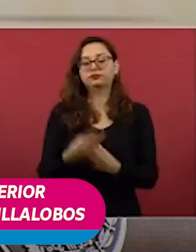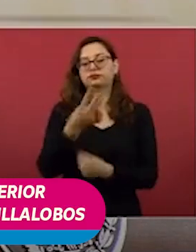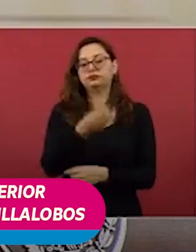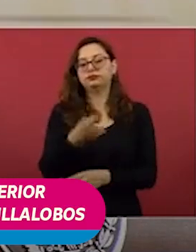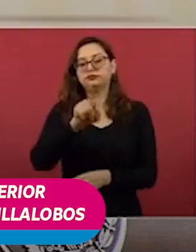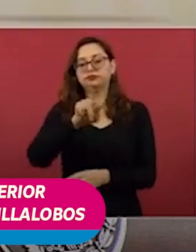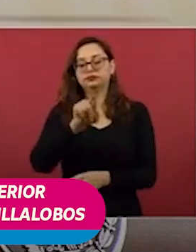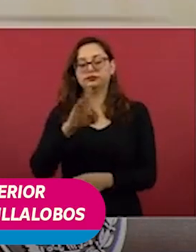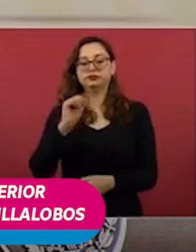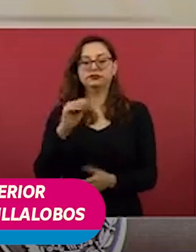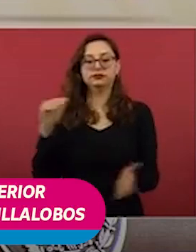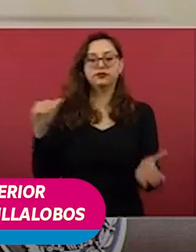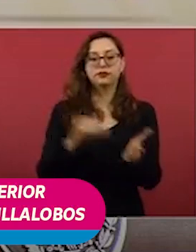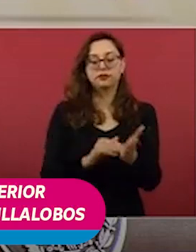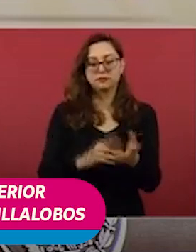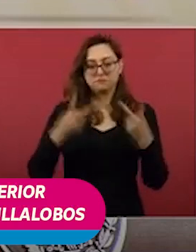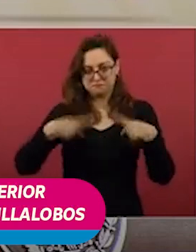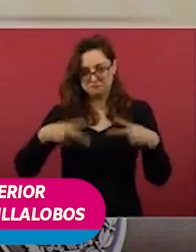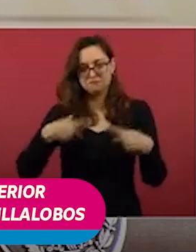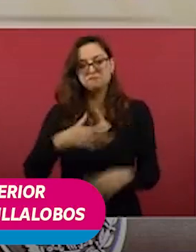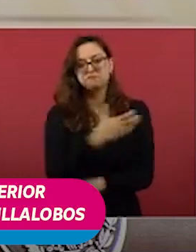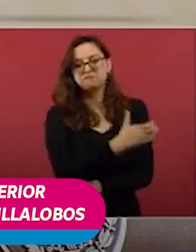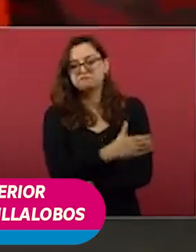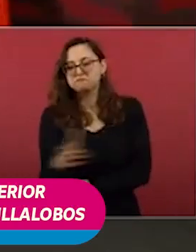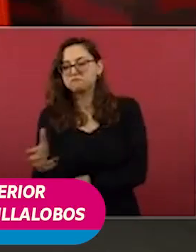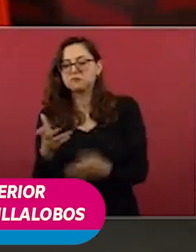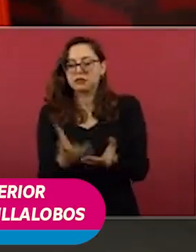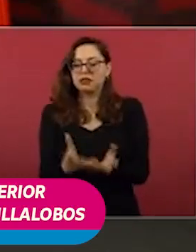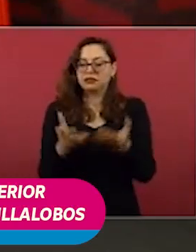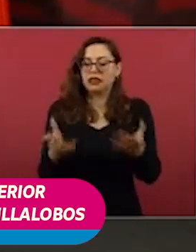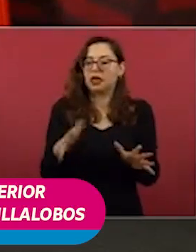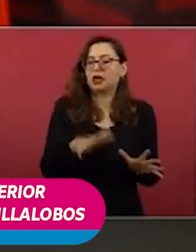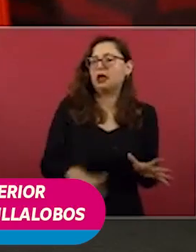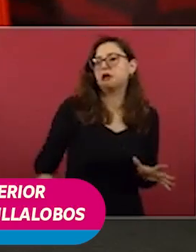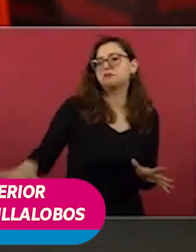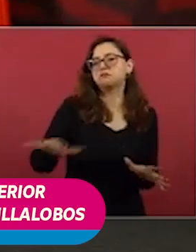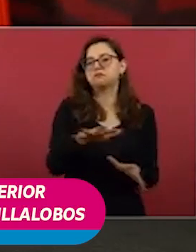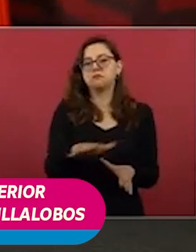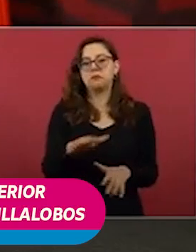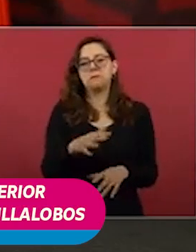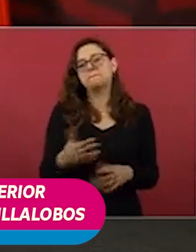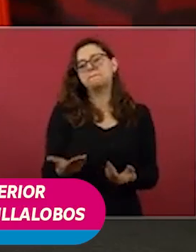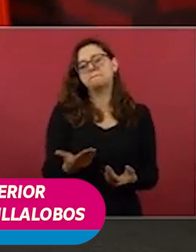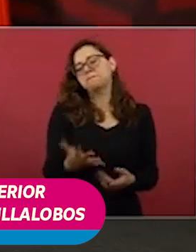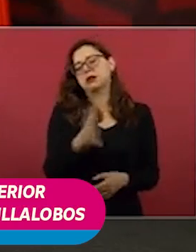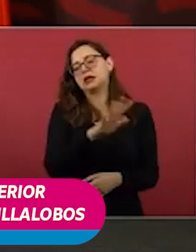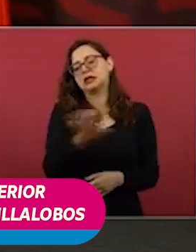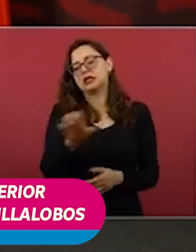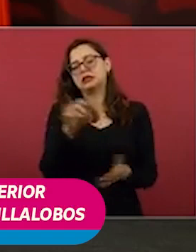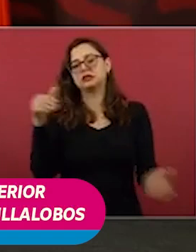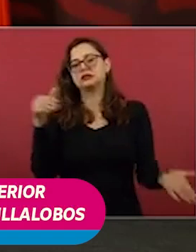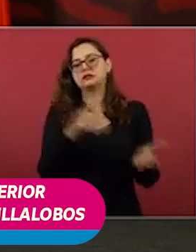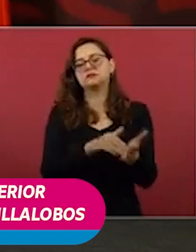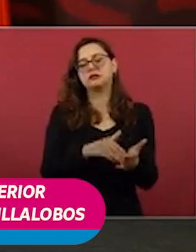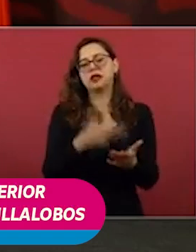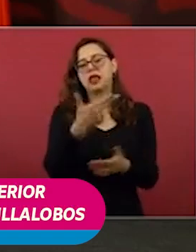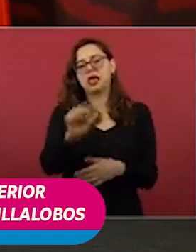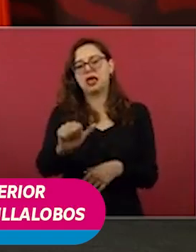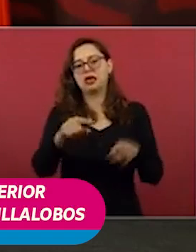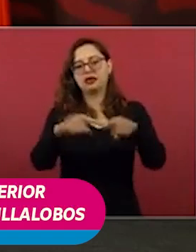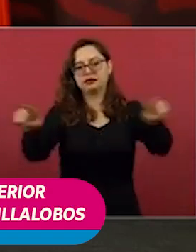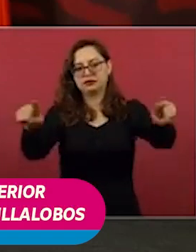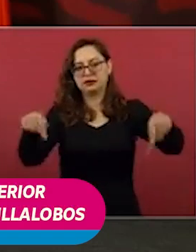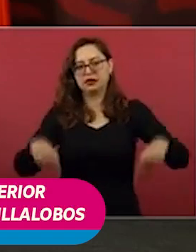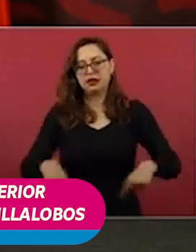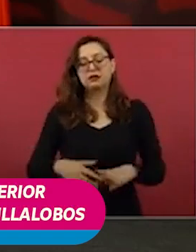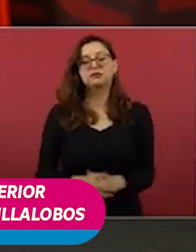379,000 agricultores y atender una superficie un poco superior al medio millón de hectáreas. En este